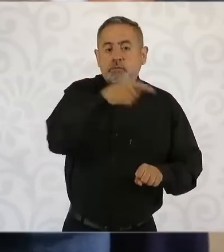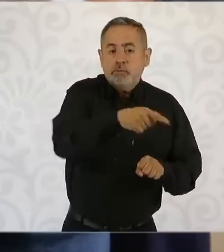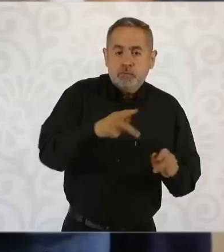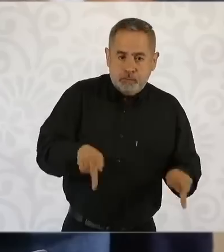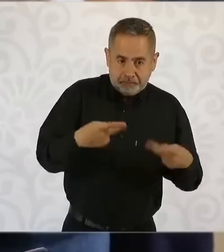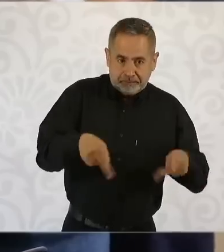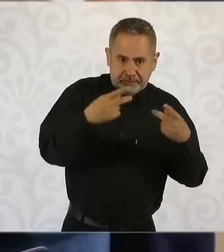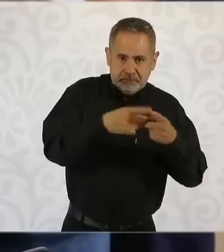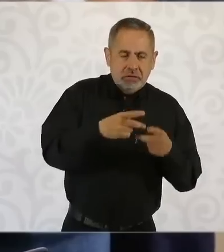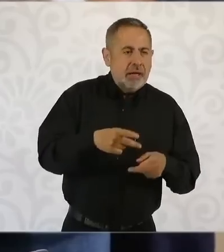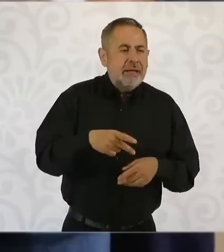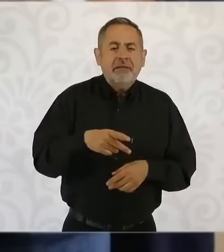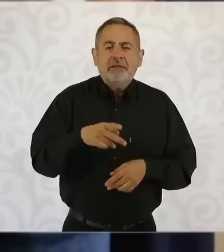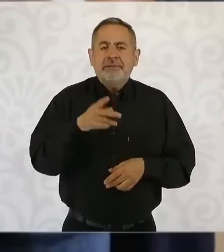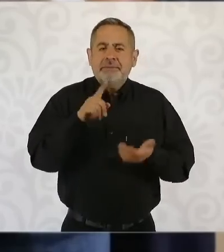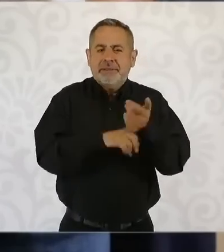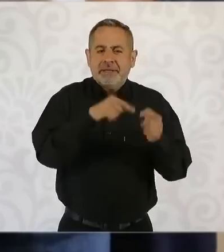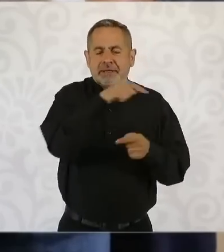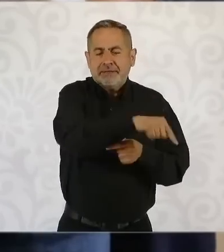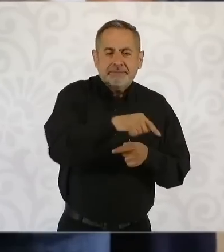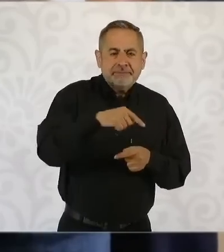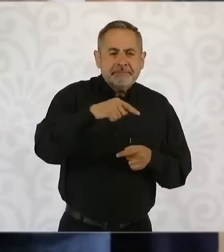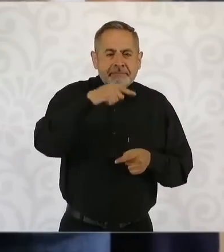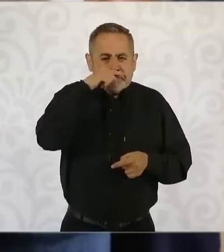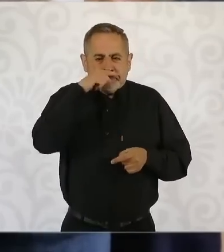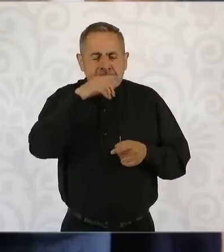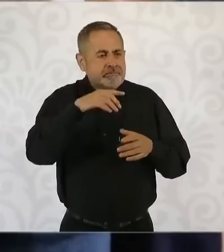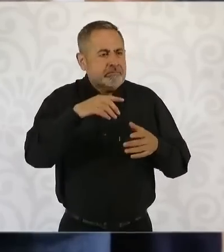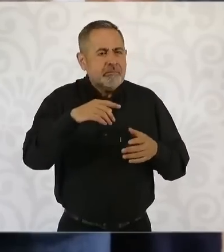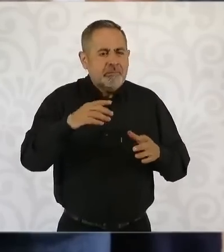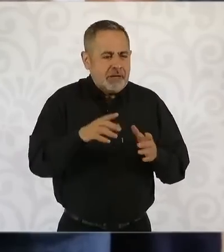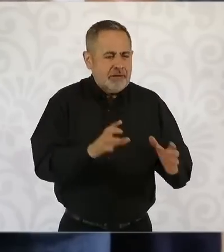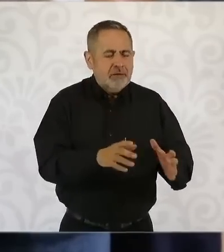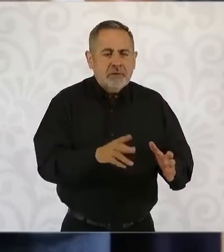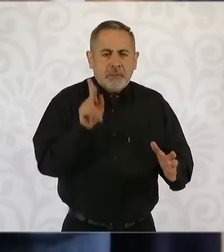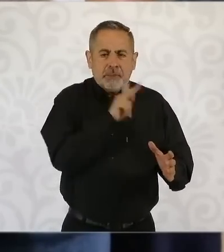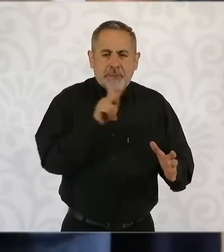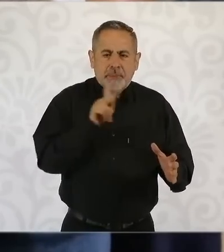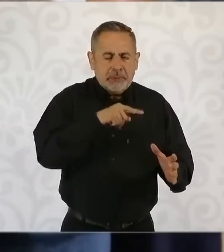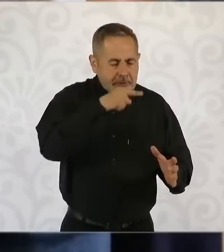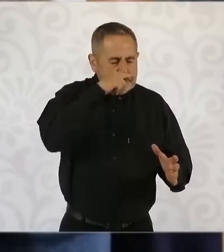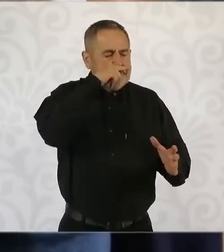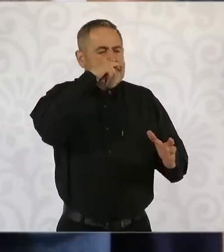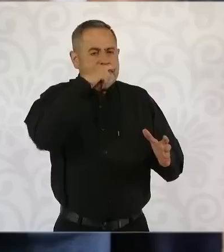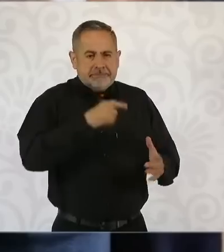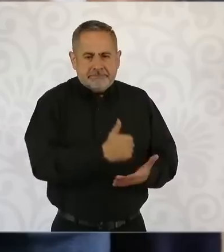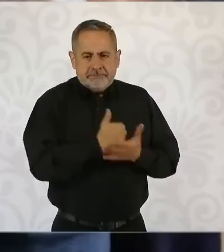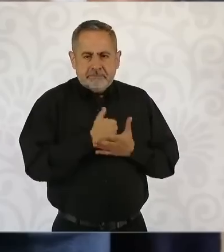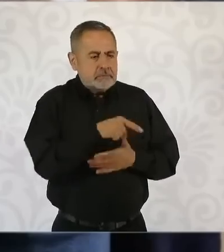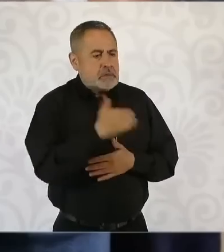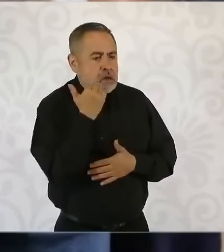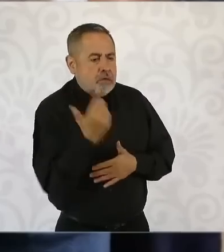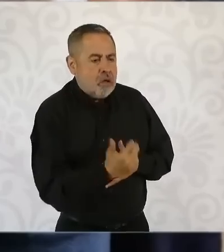ventiladores defectuosos que afectaron, que se dio en la pandemia y que terminaron afectando a personas en nuestro